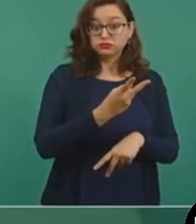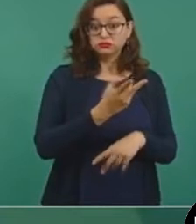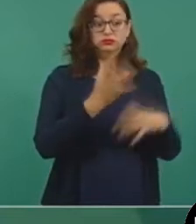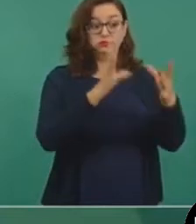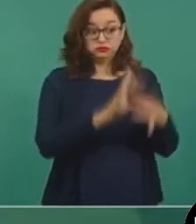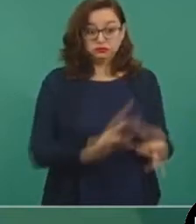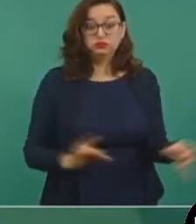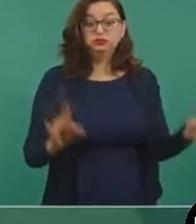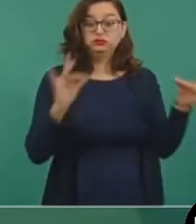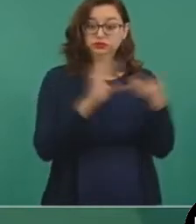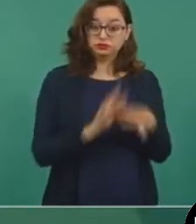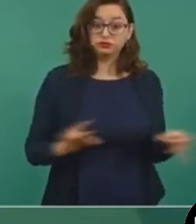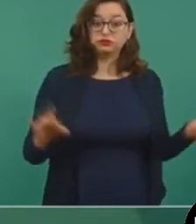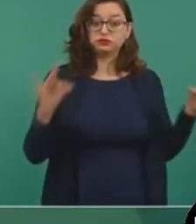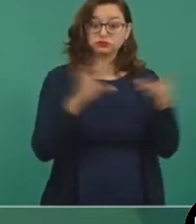que